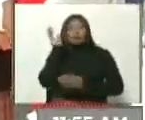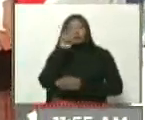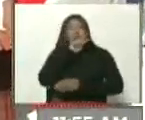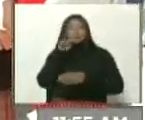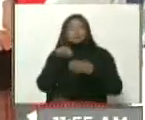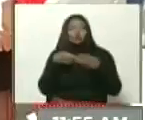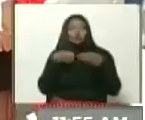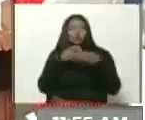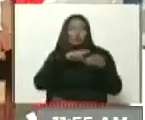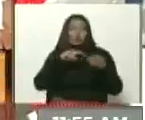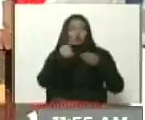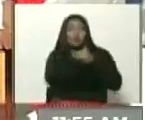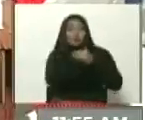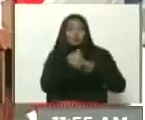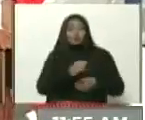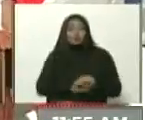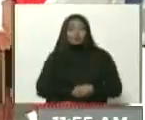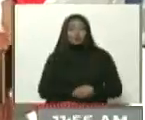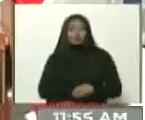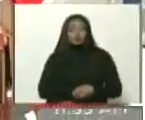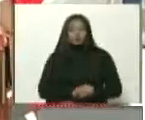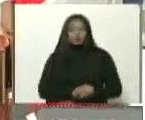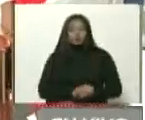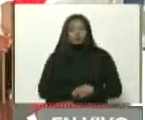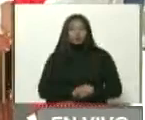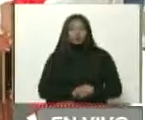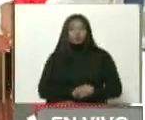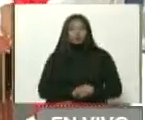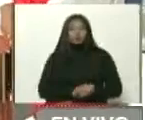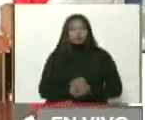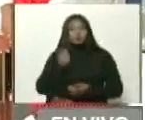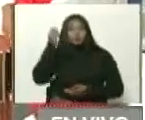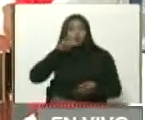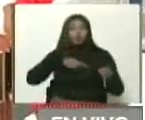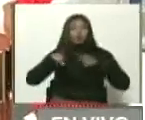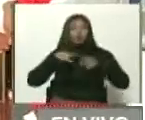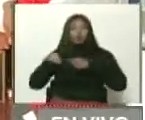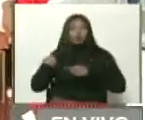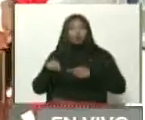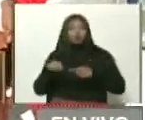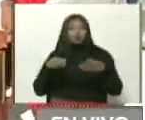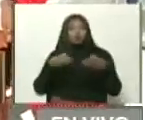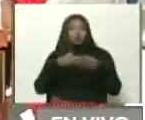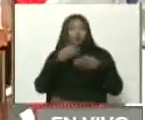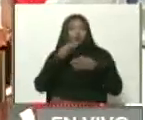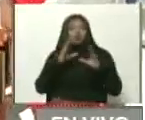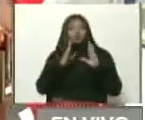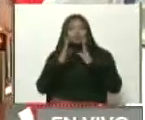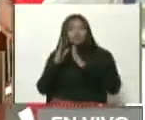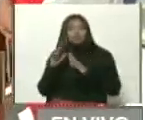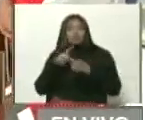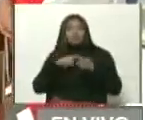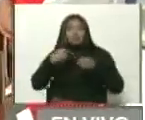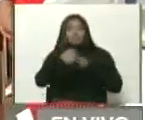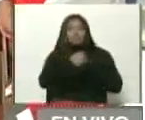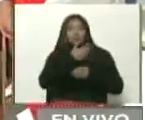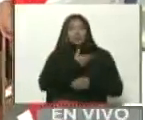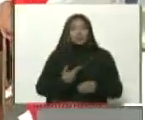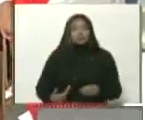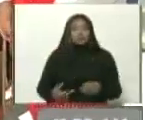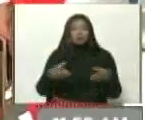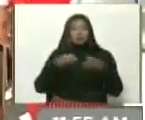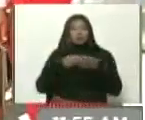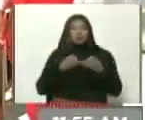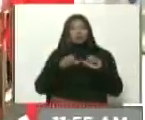del Bloque de la Patria. Diputado Pedro Carreño, coordinador de la fracción parlamentaria del Bloque de la Patria y presidente de la